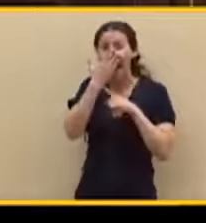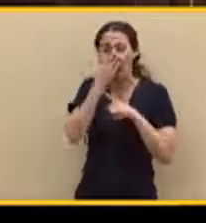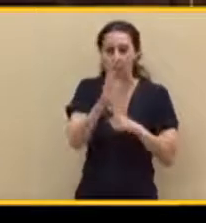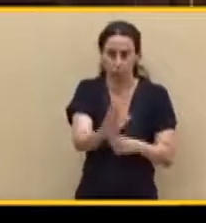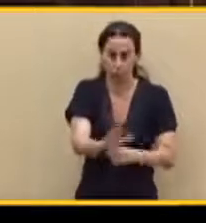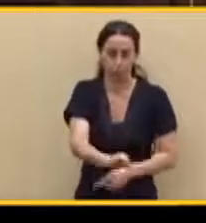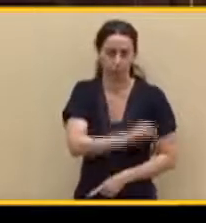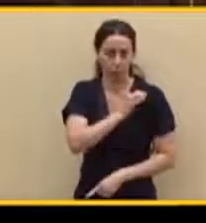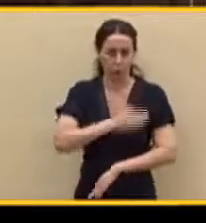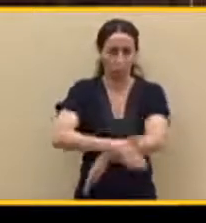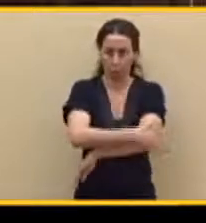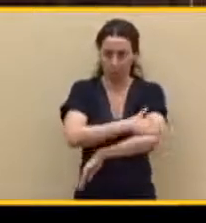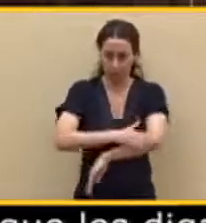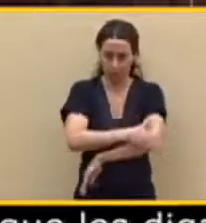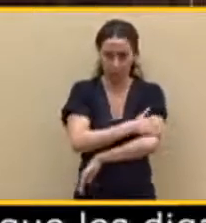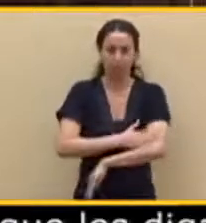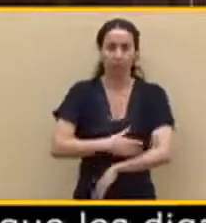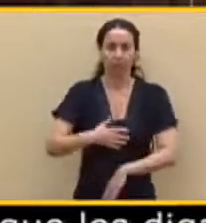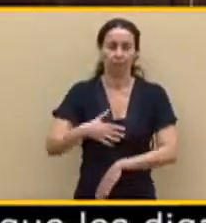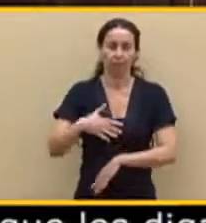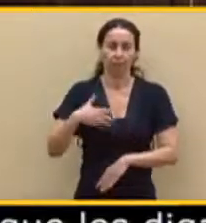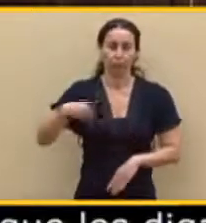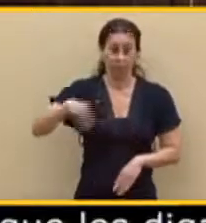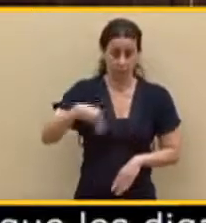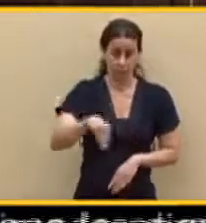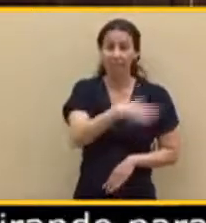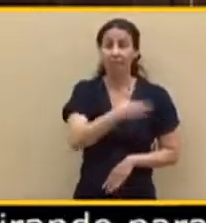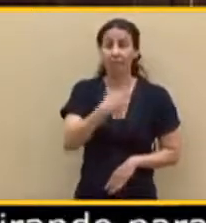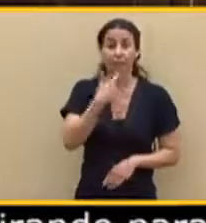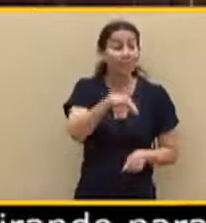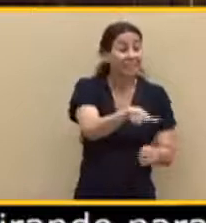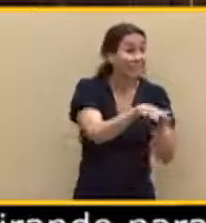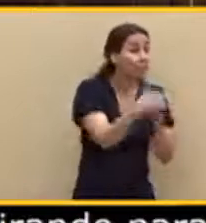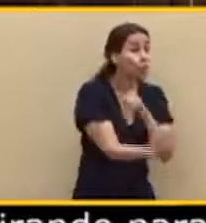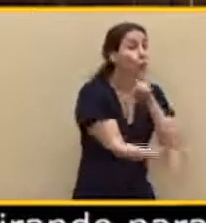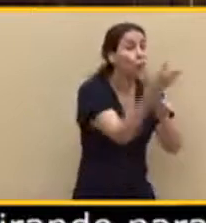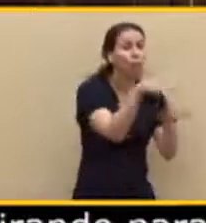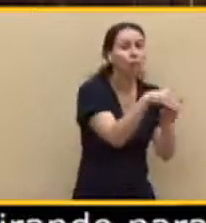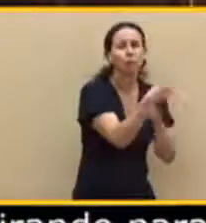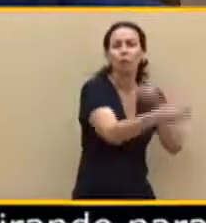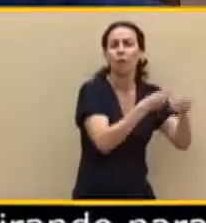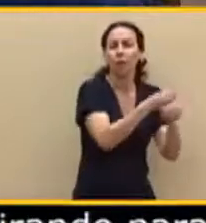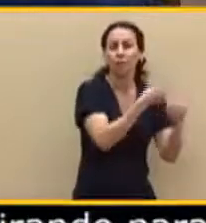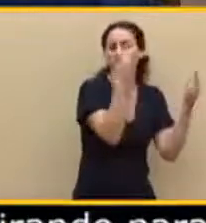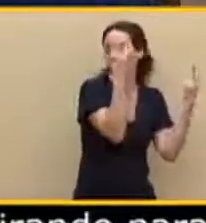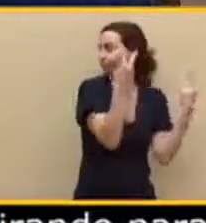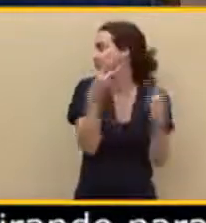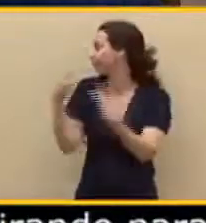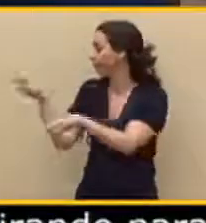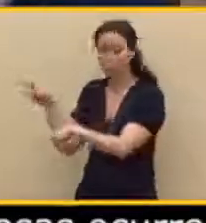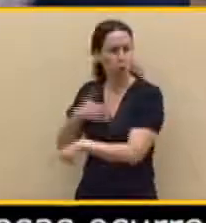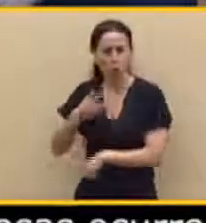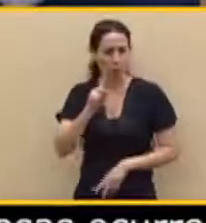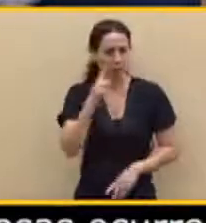Gobierno, mirando para otro lado, como le gusta hacer cuando estas cosas ocurren, es un ataque frontal contra el Estado de Derecho. ¿Quién debe